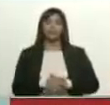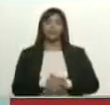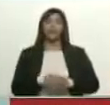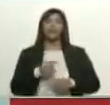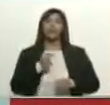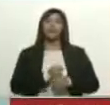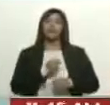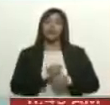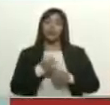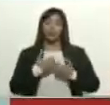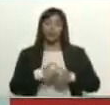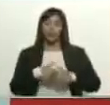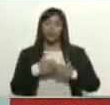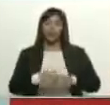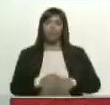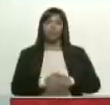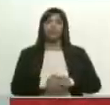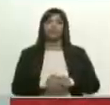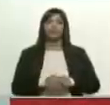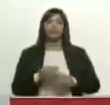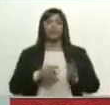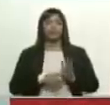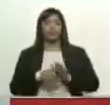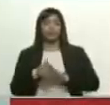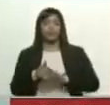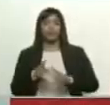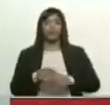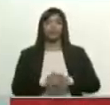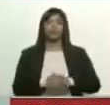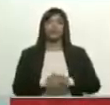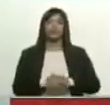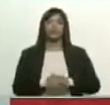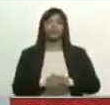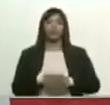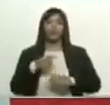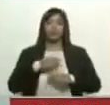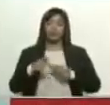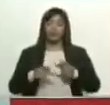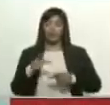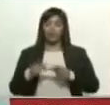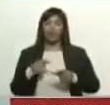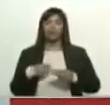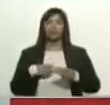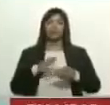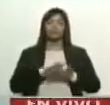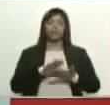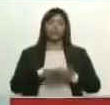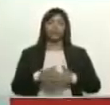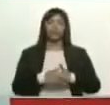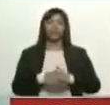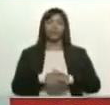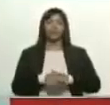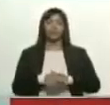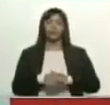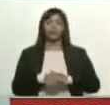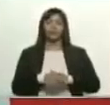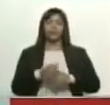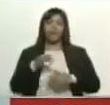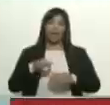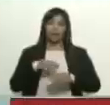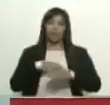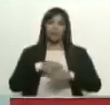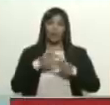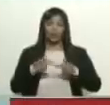trabajo productivo, en un desarrollo de progreso, de prosperidad. Este